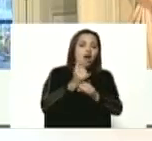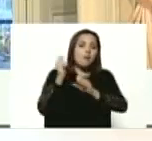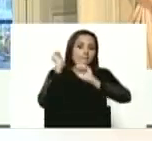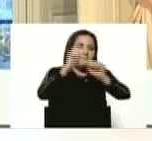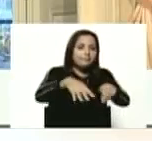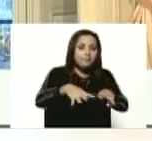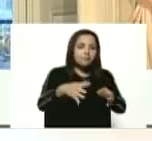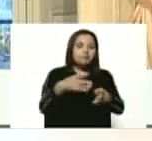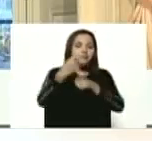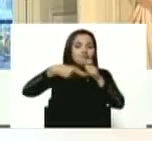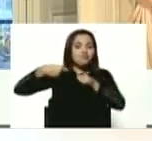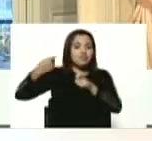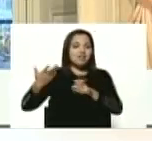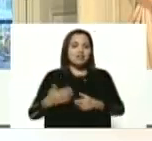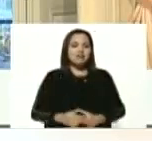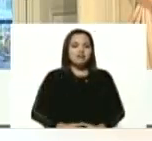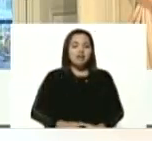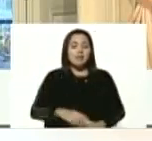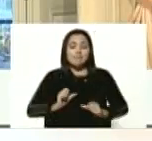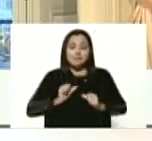AgroVenezuela.